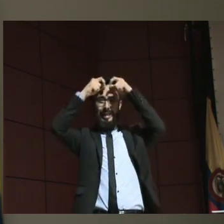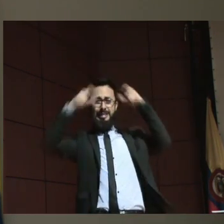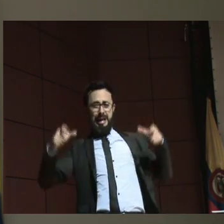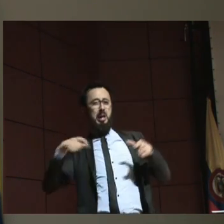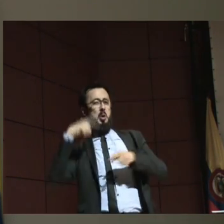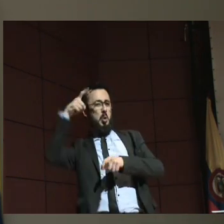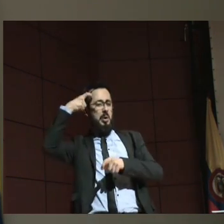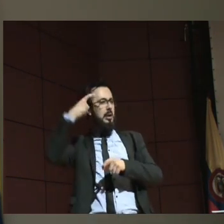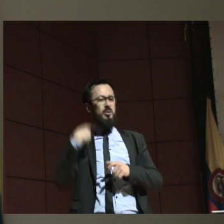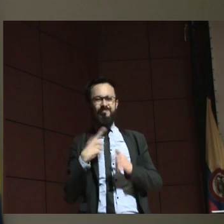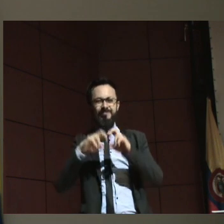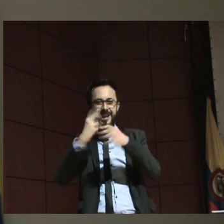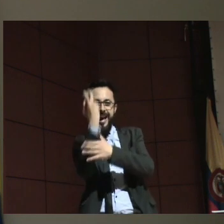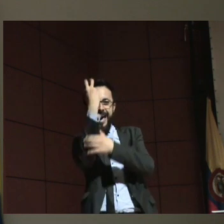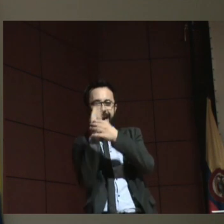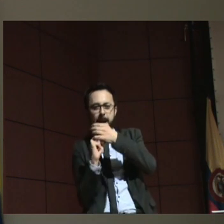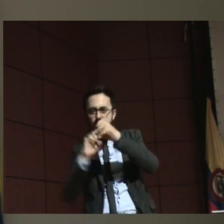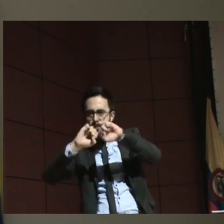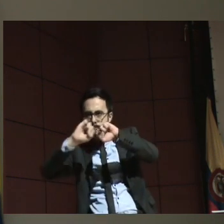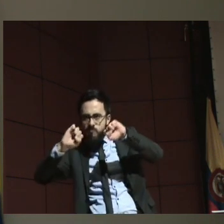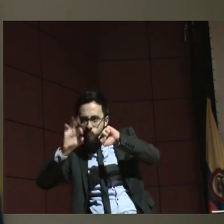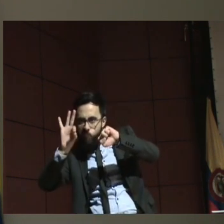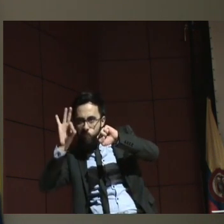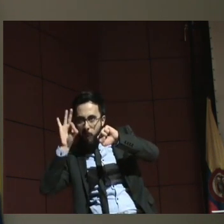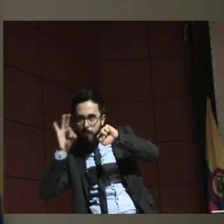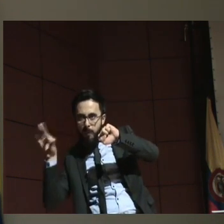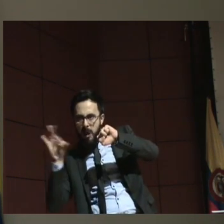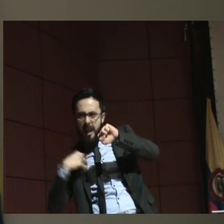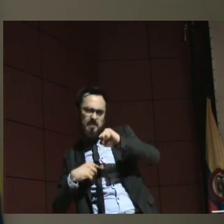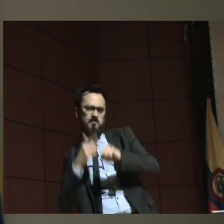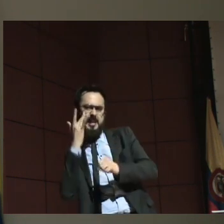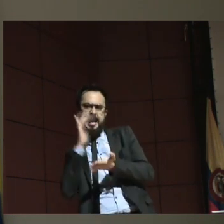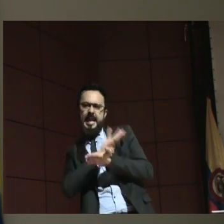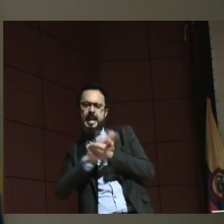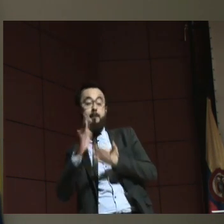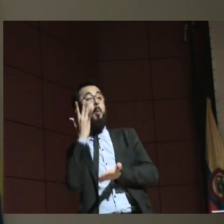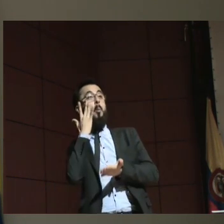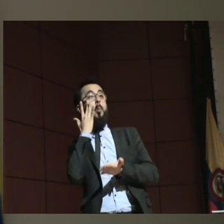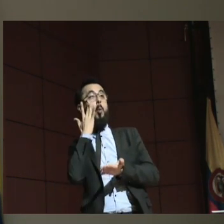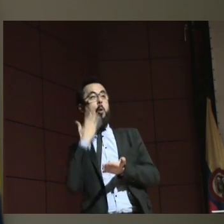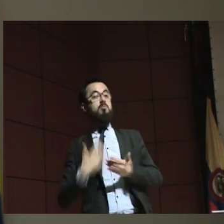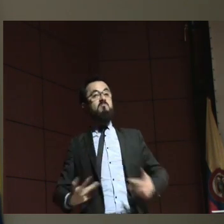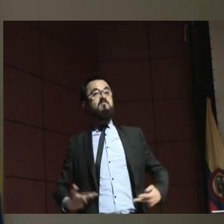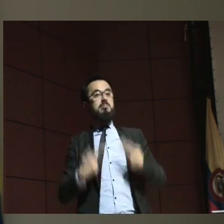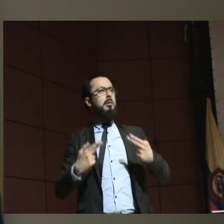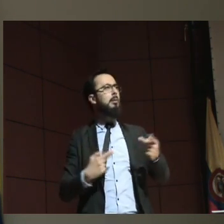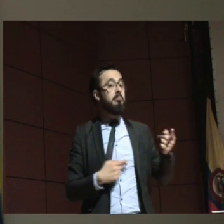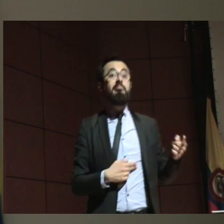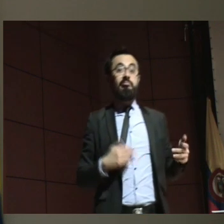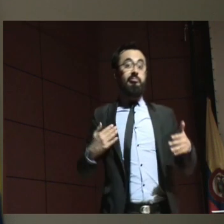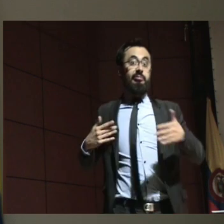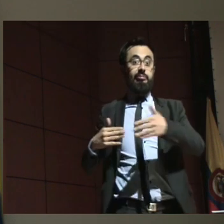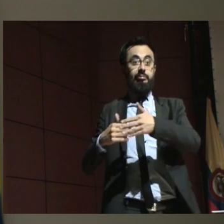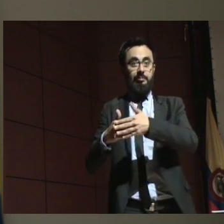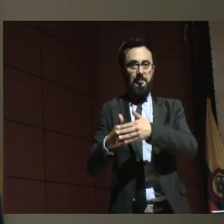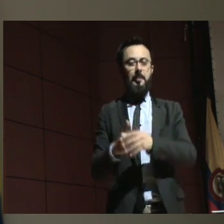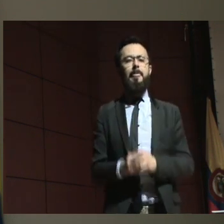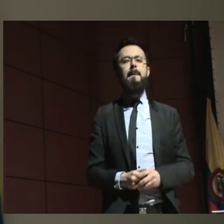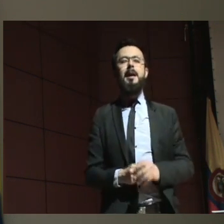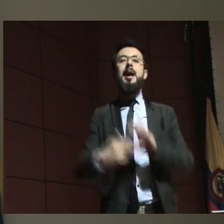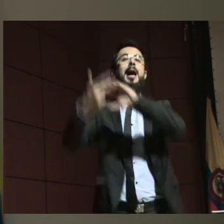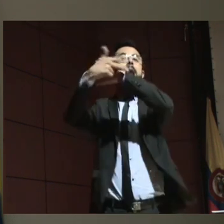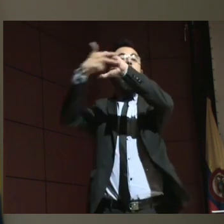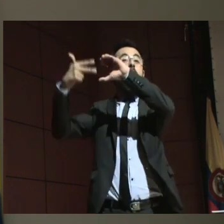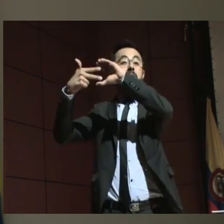esos países. Pero lo que más llama la atención de la sentencia de la Corte Constitucional es que la Corte no entiende